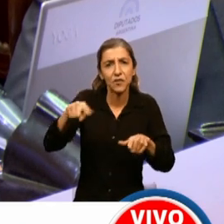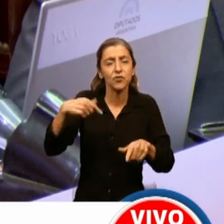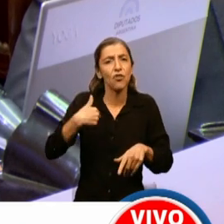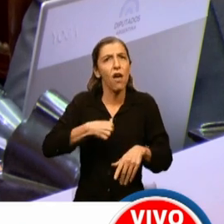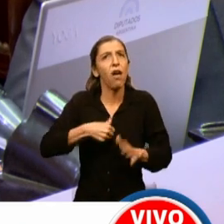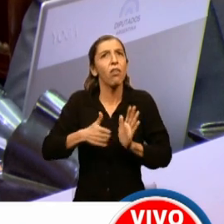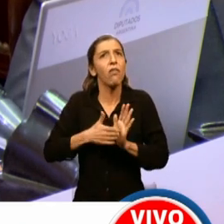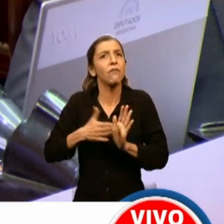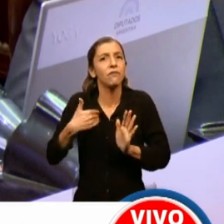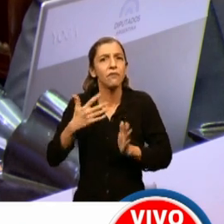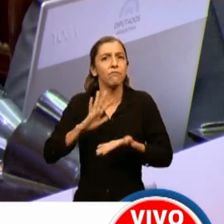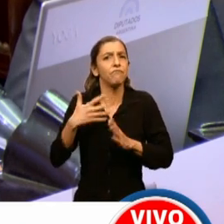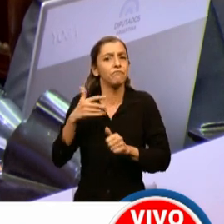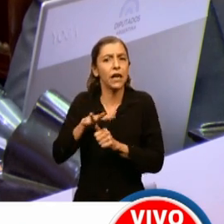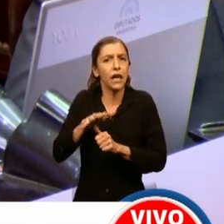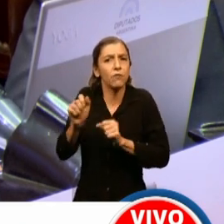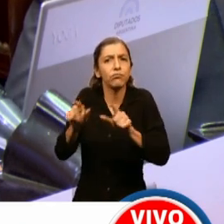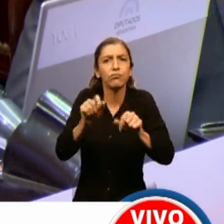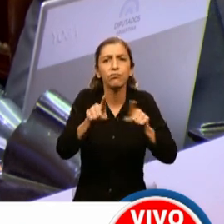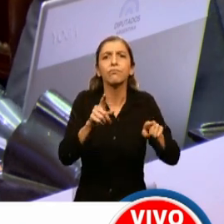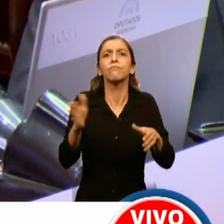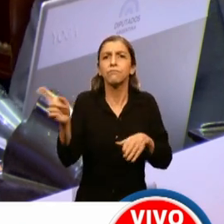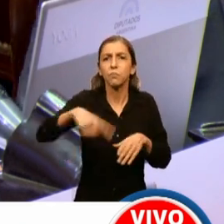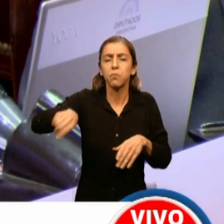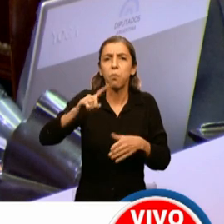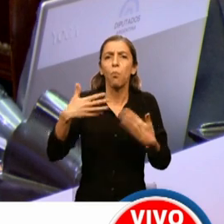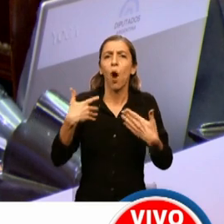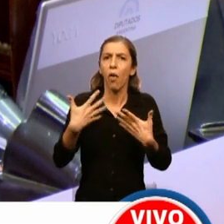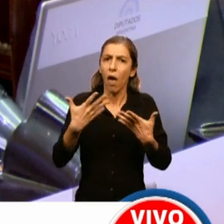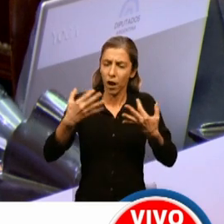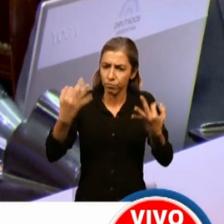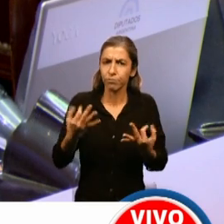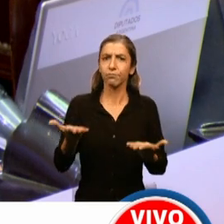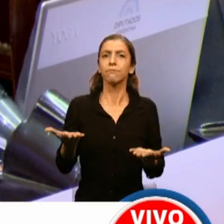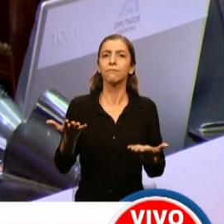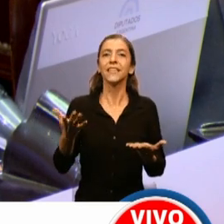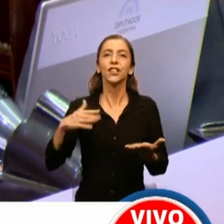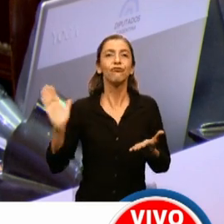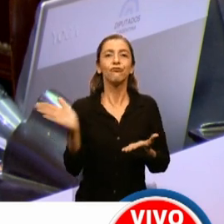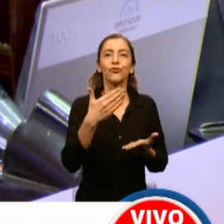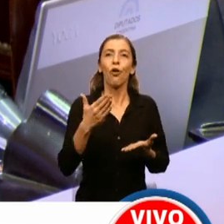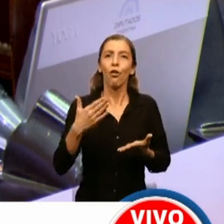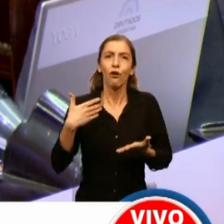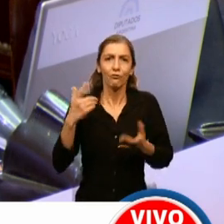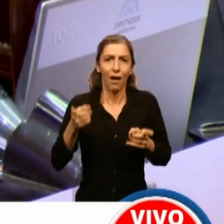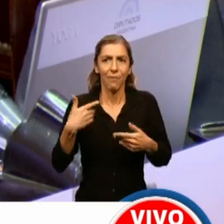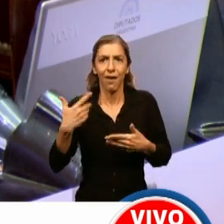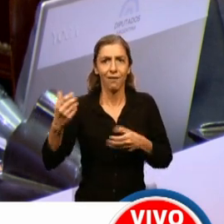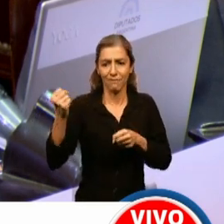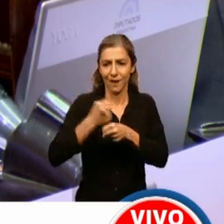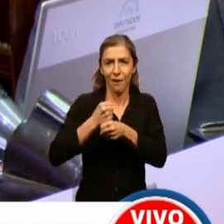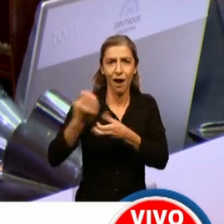promueve esa inclusión para que todos spt y aspiran todos aspiramos a un empleo formal